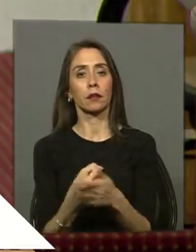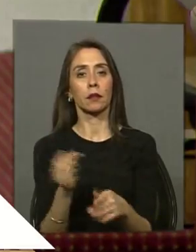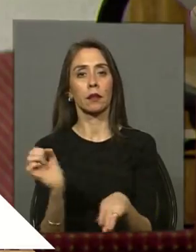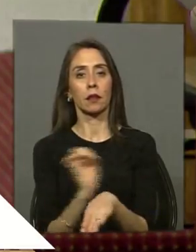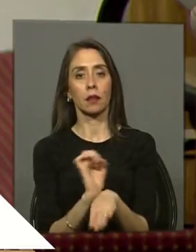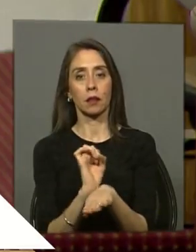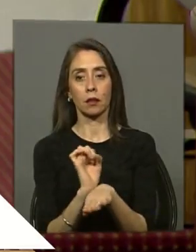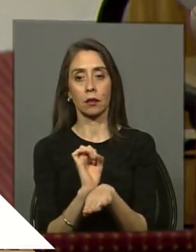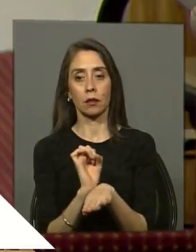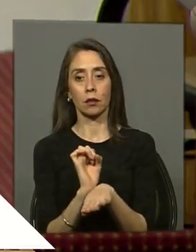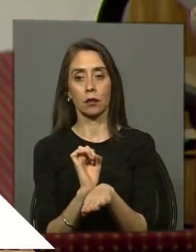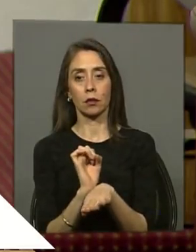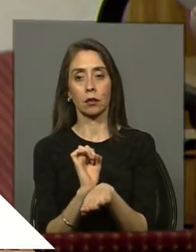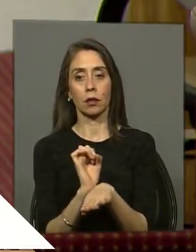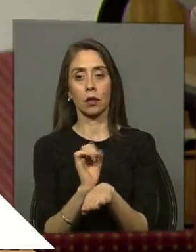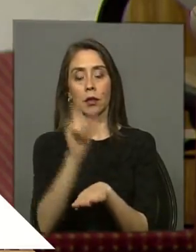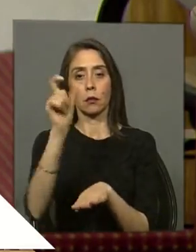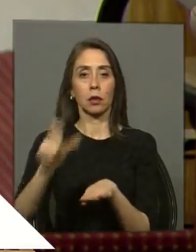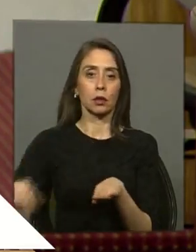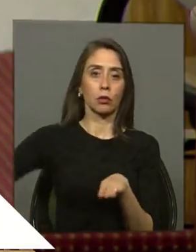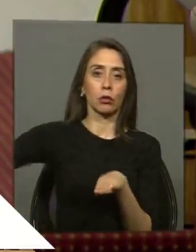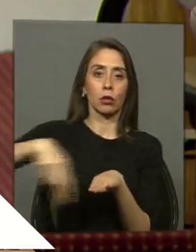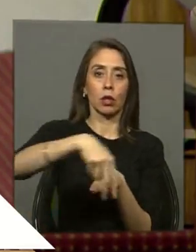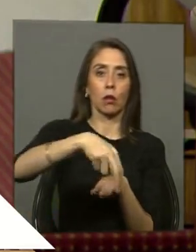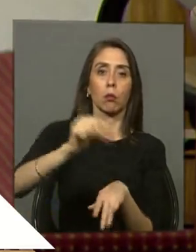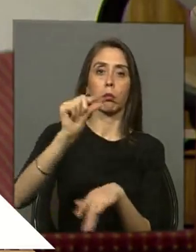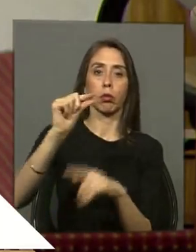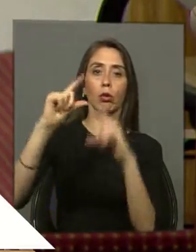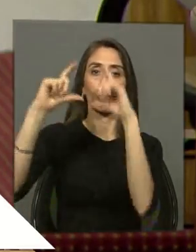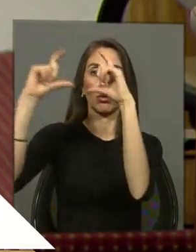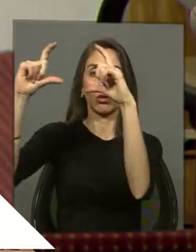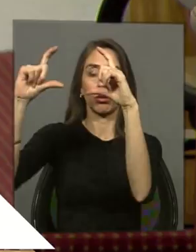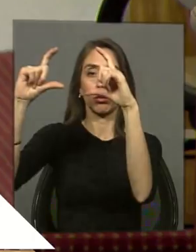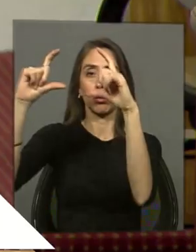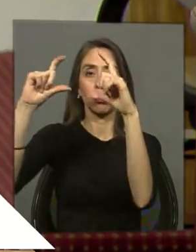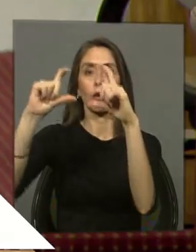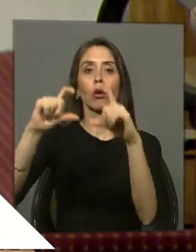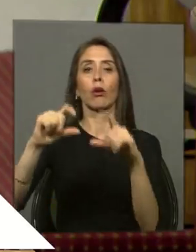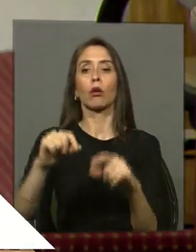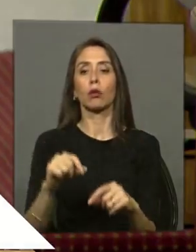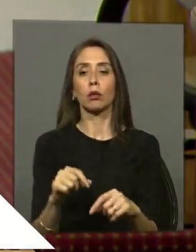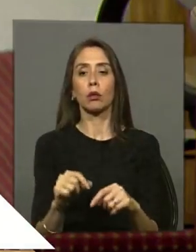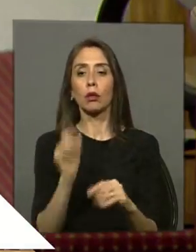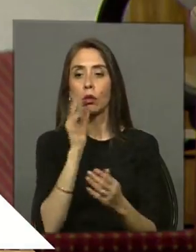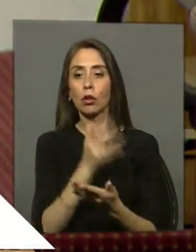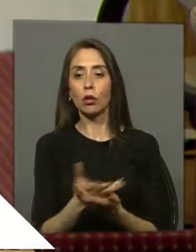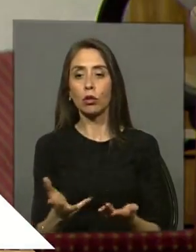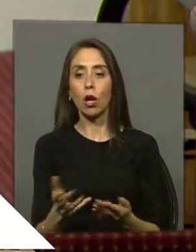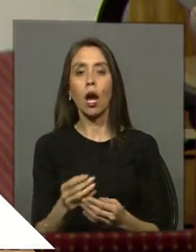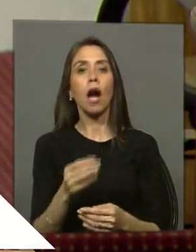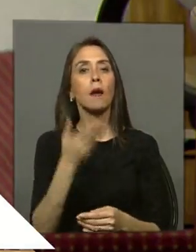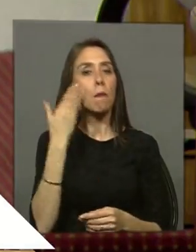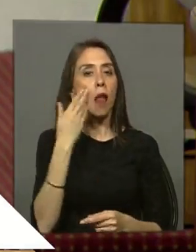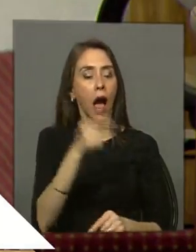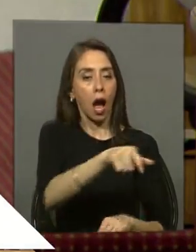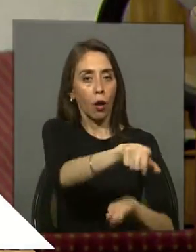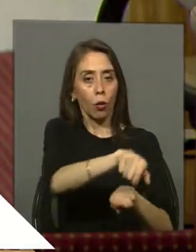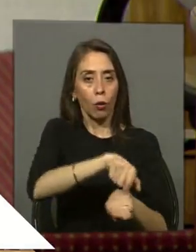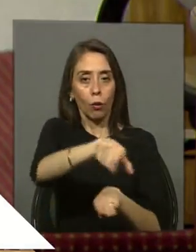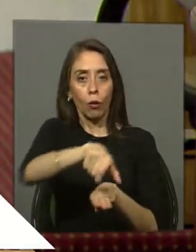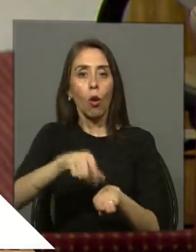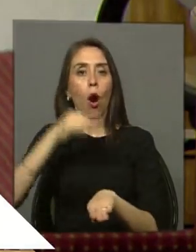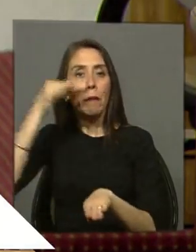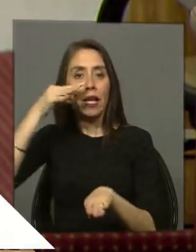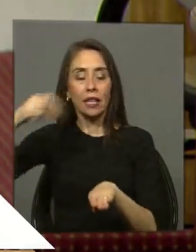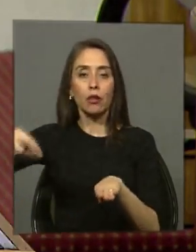que tienen involucrado peatones por la escasa señalización o el hecho de que no existan pasos de cebra adecuados